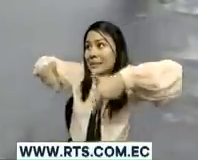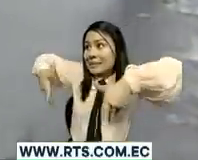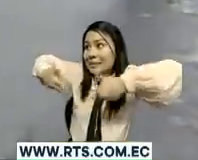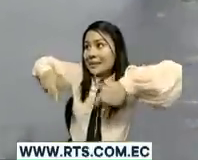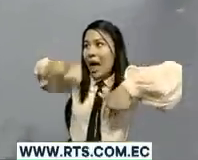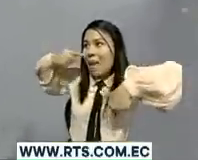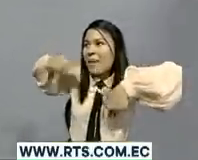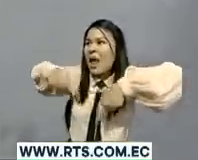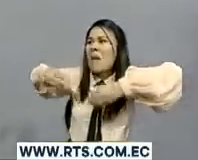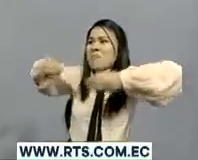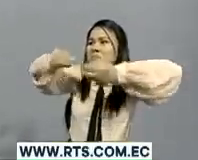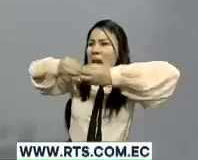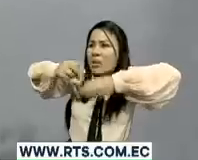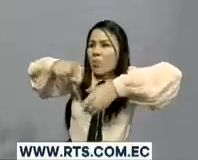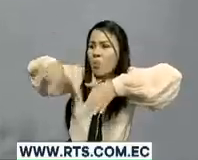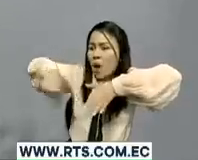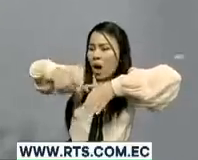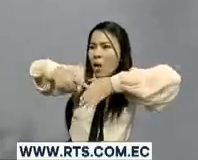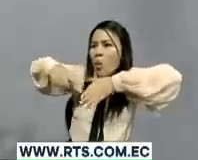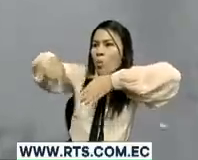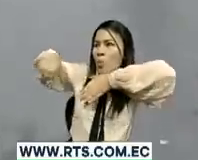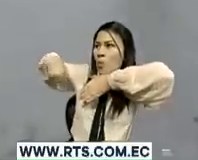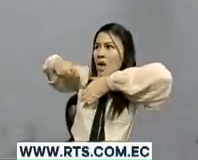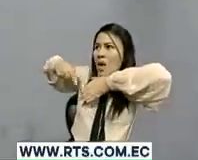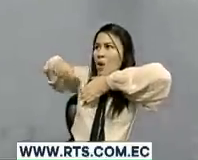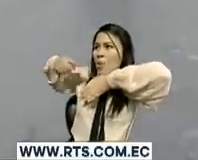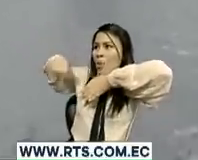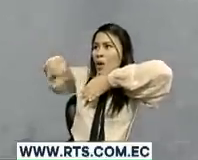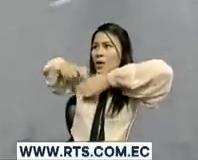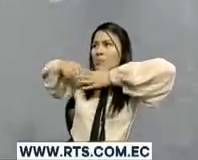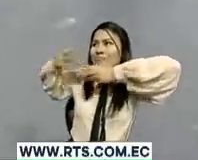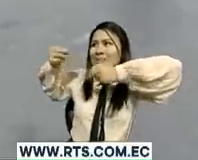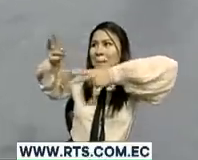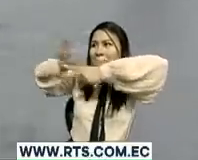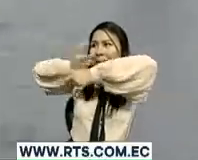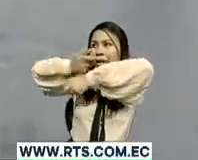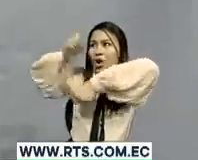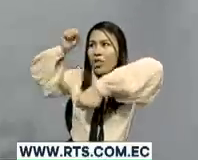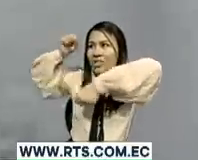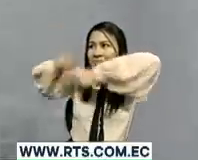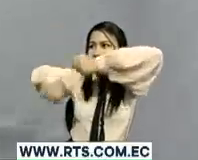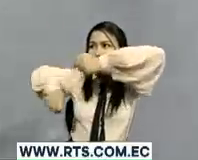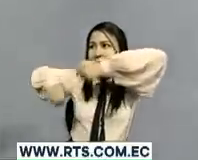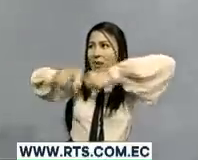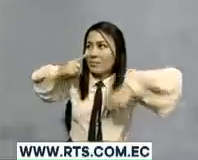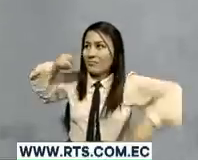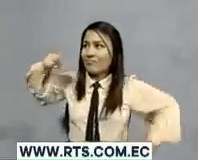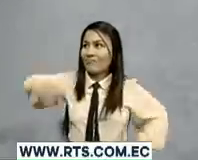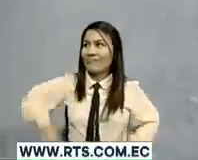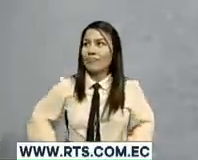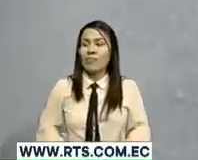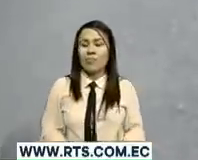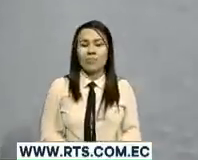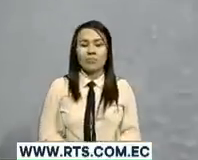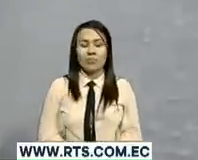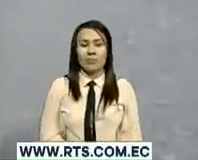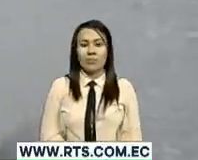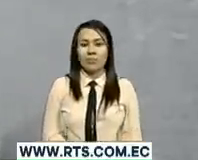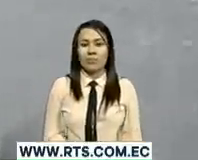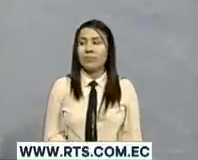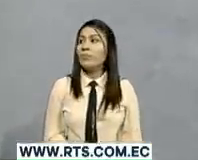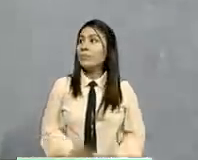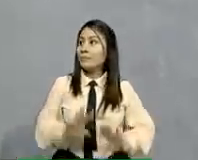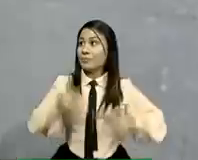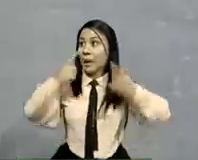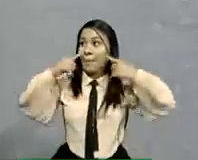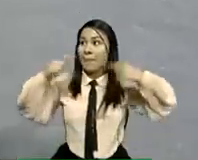de otros baches que también están afectando la imagen de la calzada en este sector. Y tenemos por acá